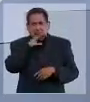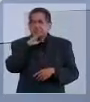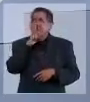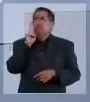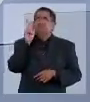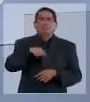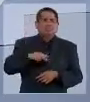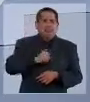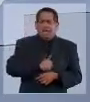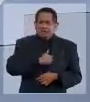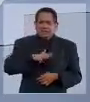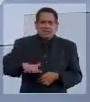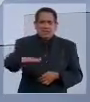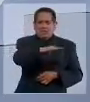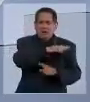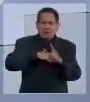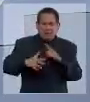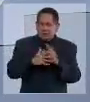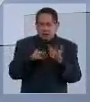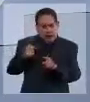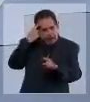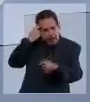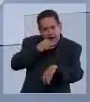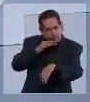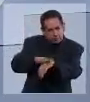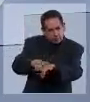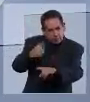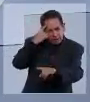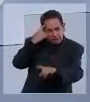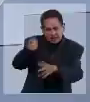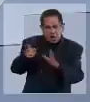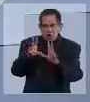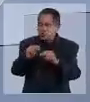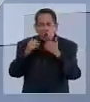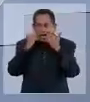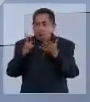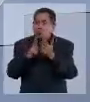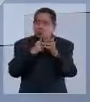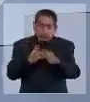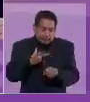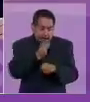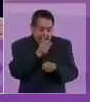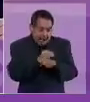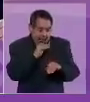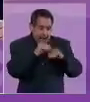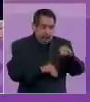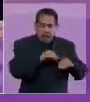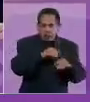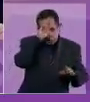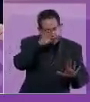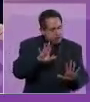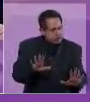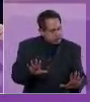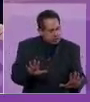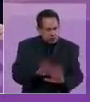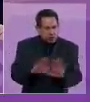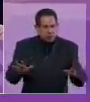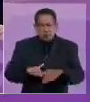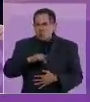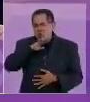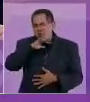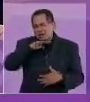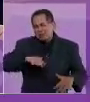a la sociedad. Un poquito para que la contemples, que no queremos refinerías. El término de contaminación es